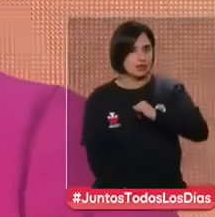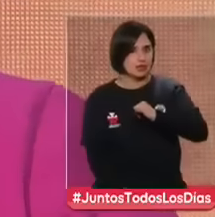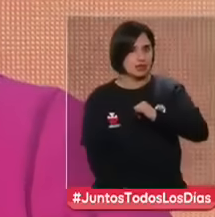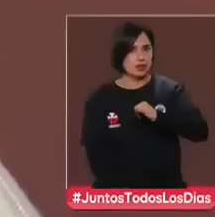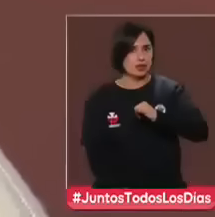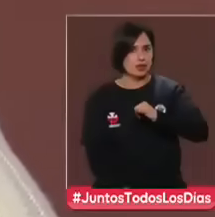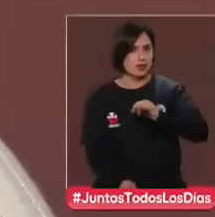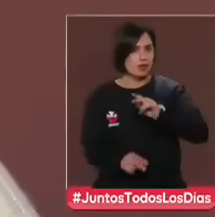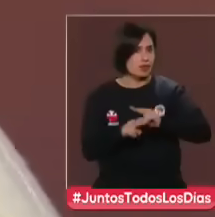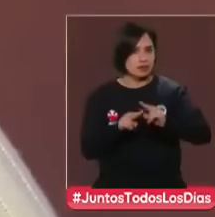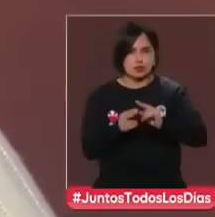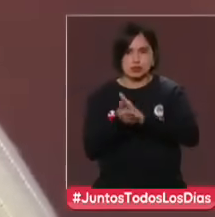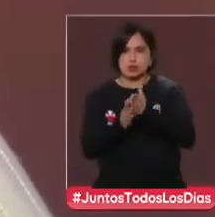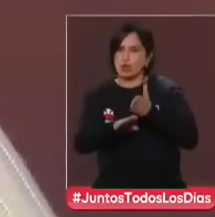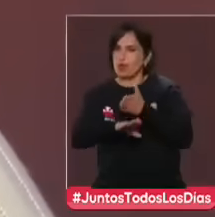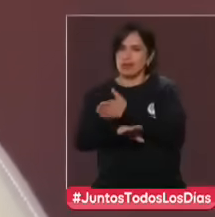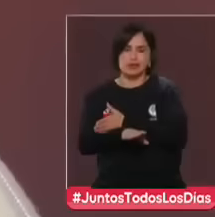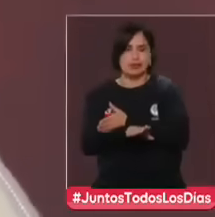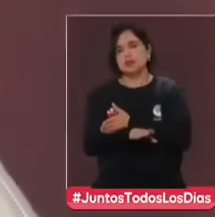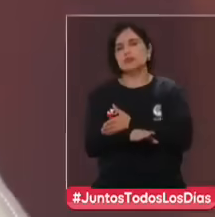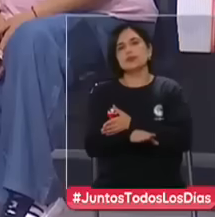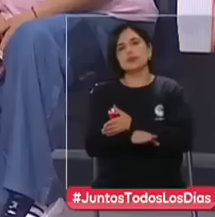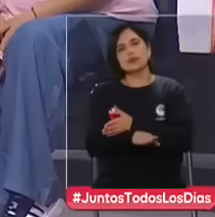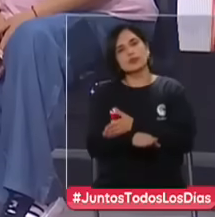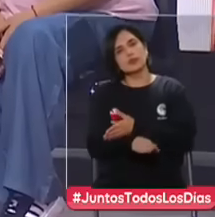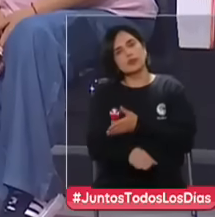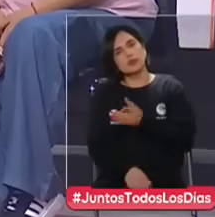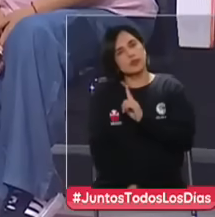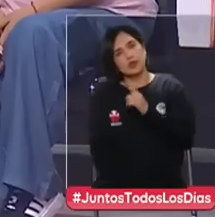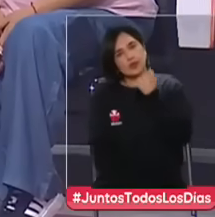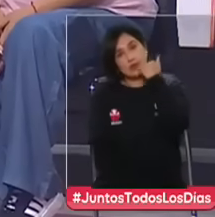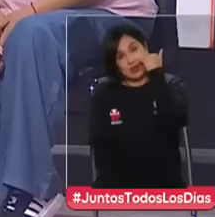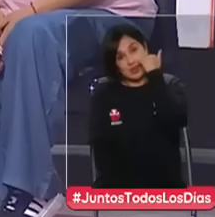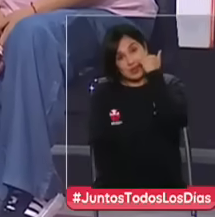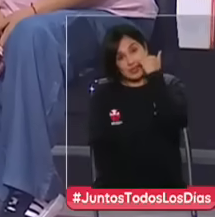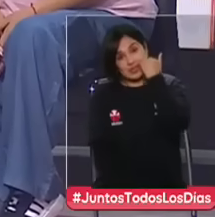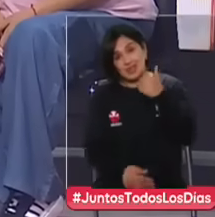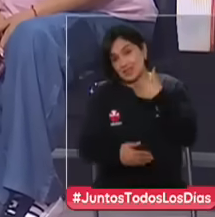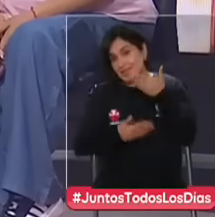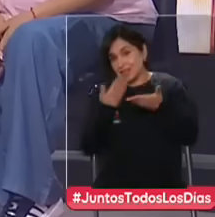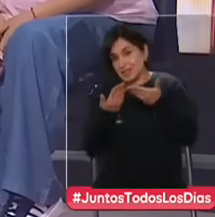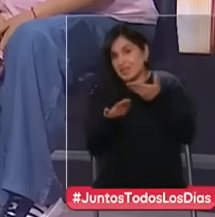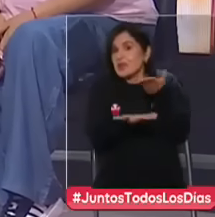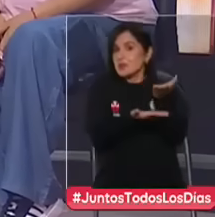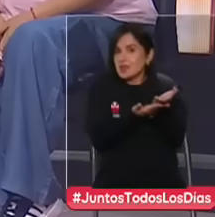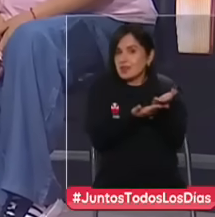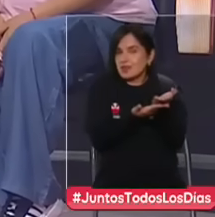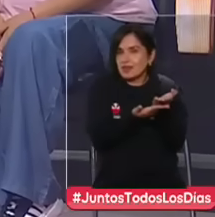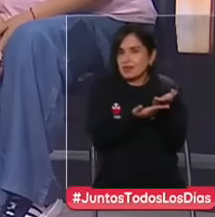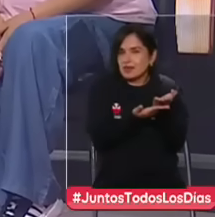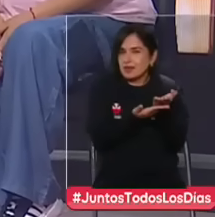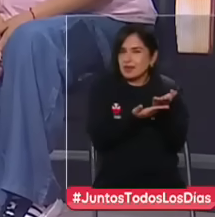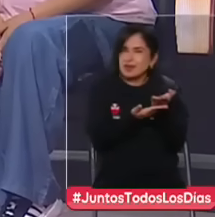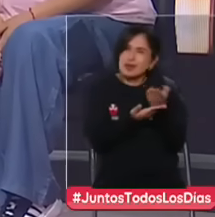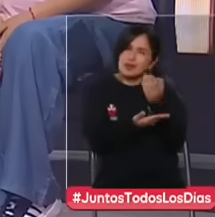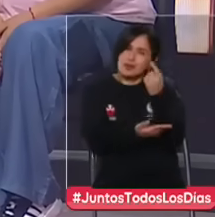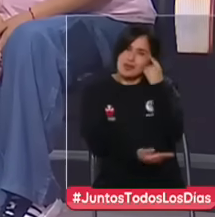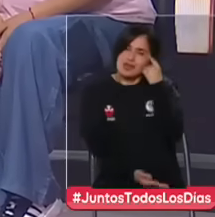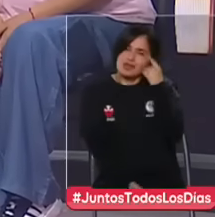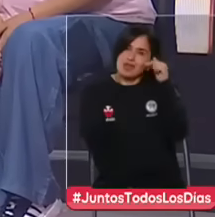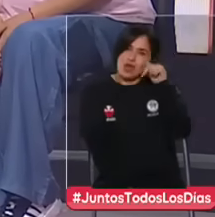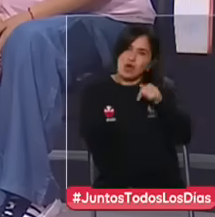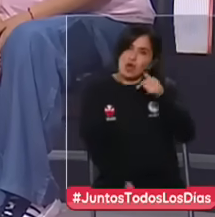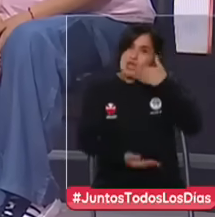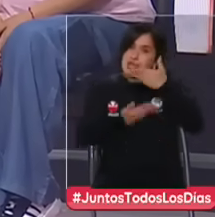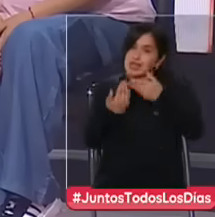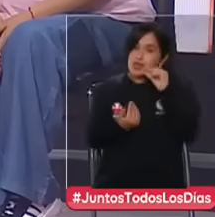que pasaran las cosas. Y si esa vez no te dio vergüenza y se lo pediste, ¿te parece que hoy día tu papá te pueda